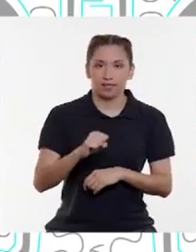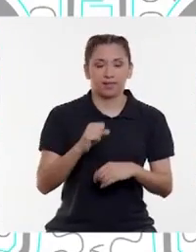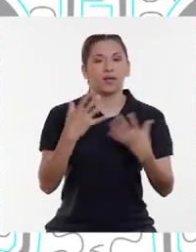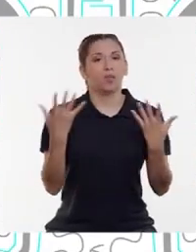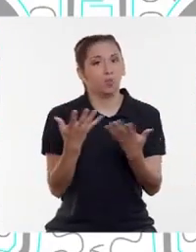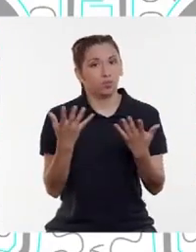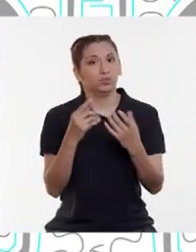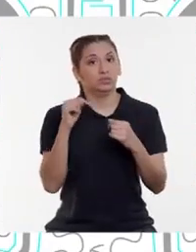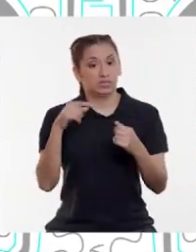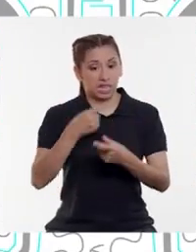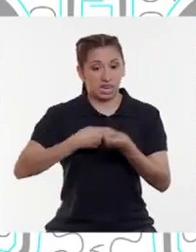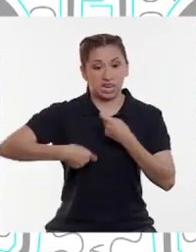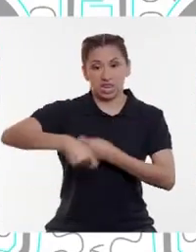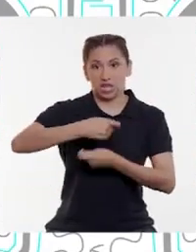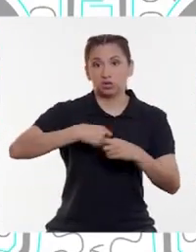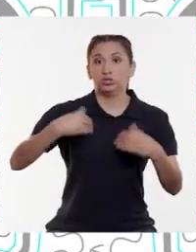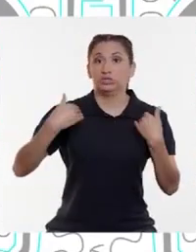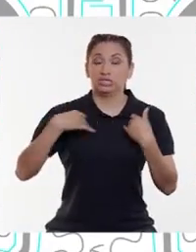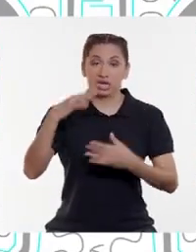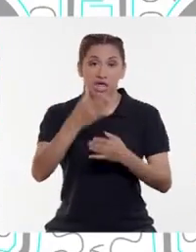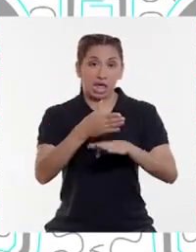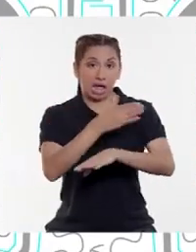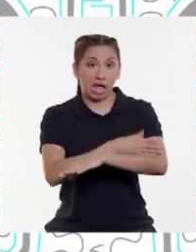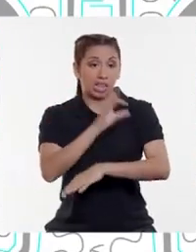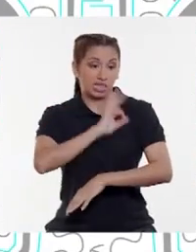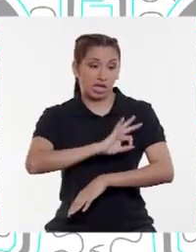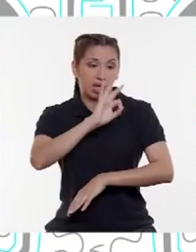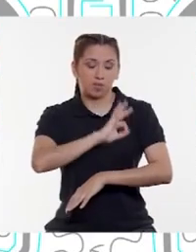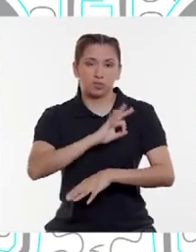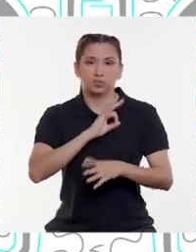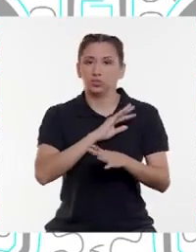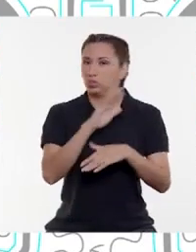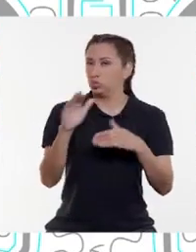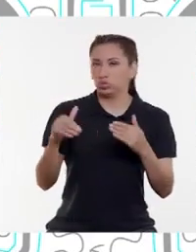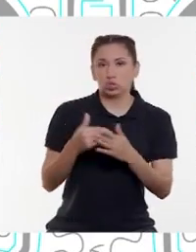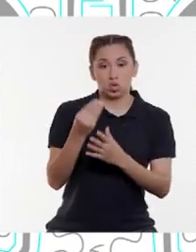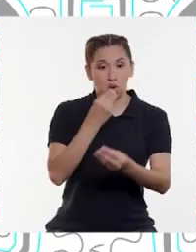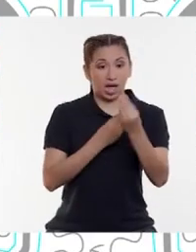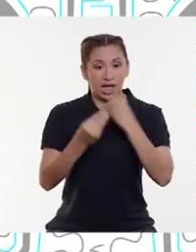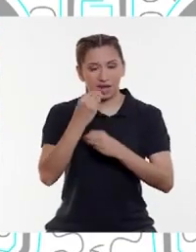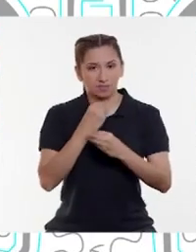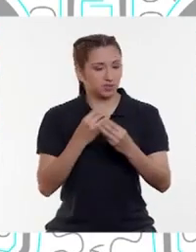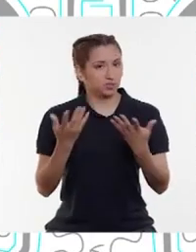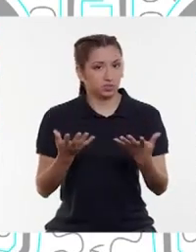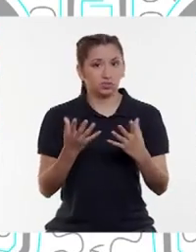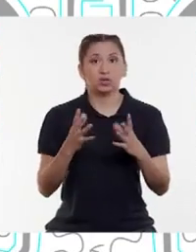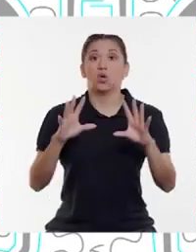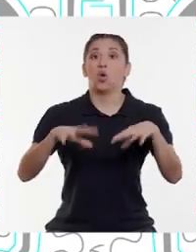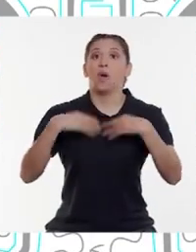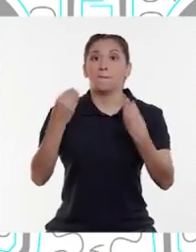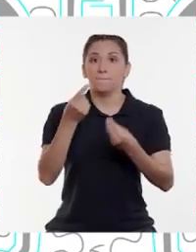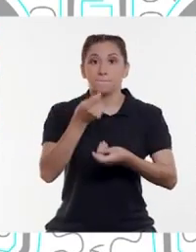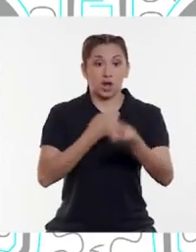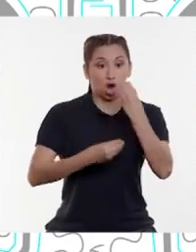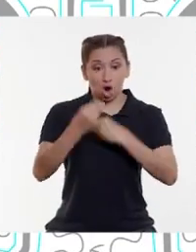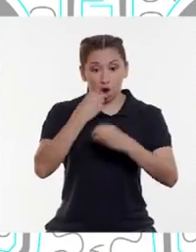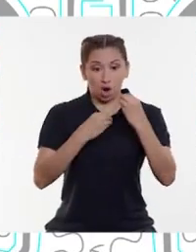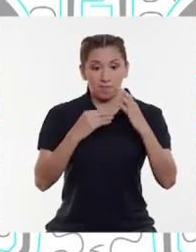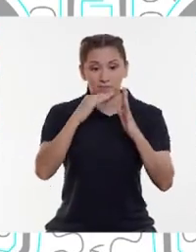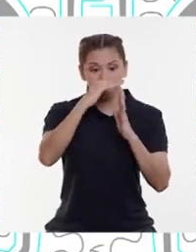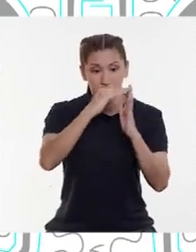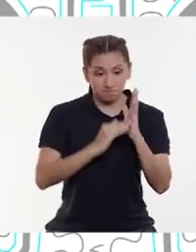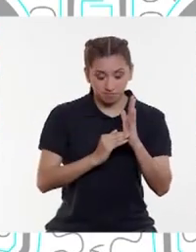en nuestros negocios deberíamos aprovechar lo más que podamos los alimentos, ya que mientras más